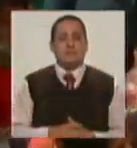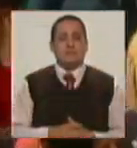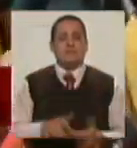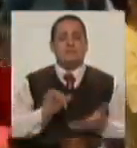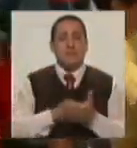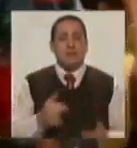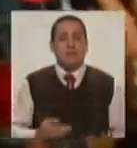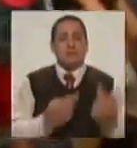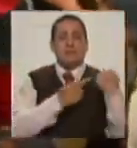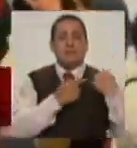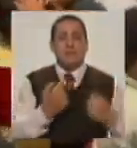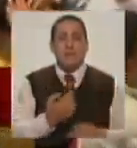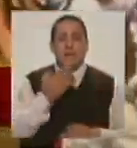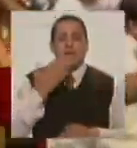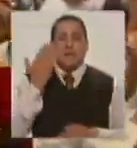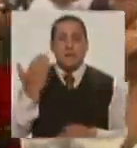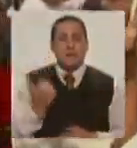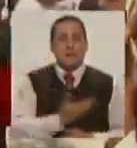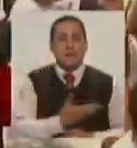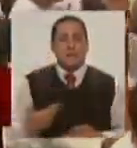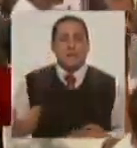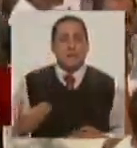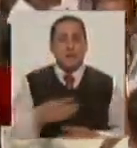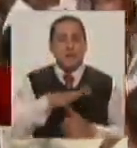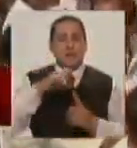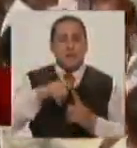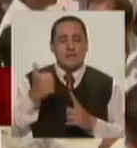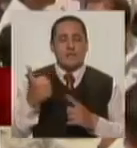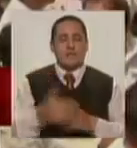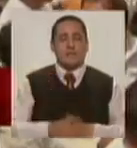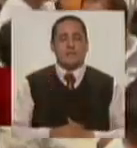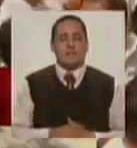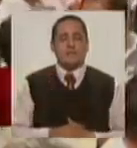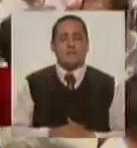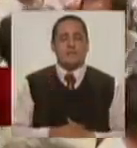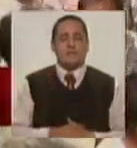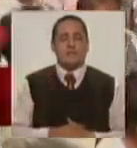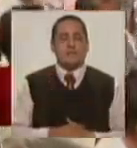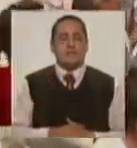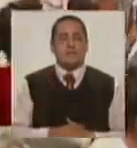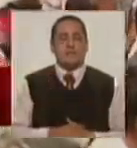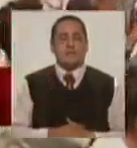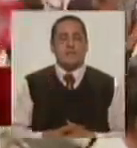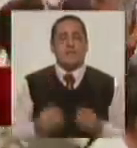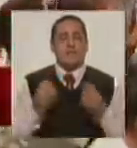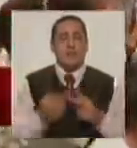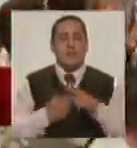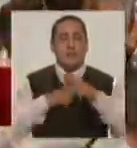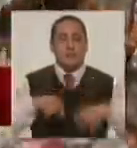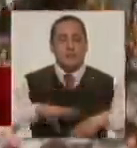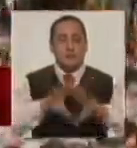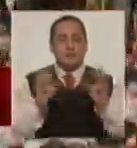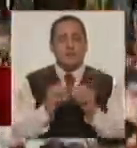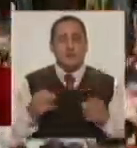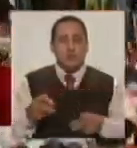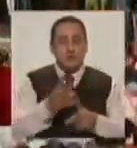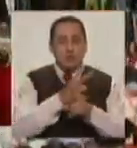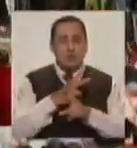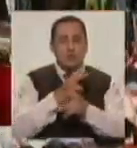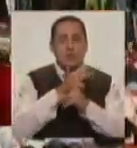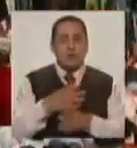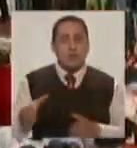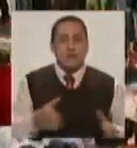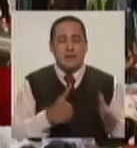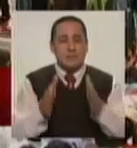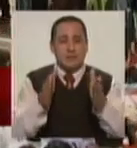que encabeza el presidente Ollanta Humala Tazo. Espinosa Cruz. para el inicio de obras de conservación del